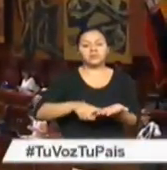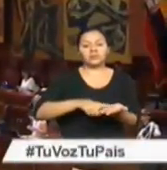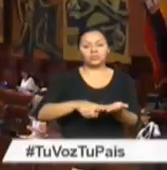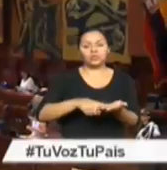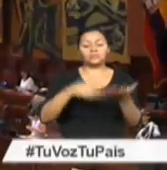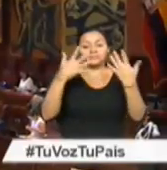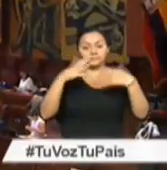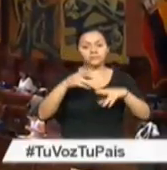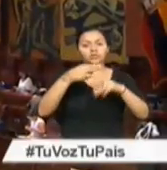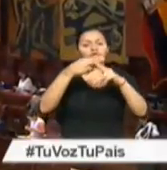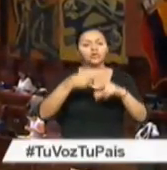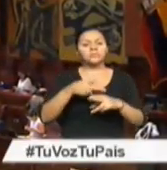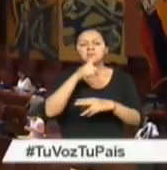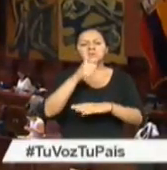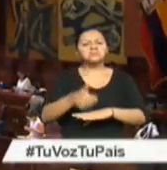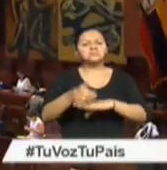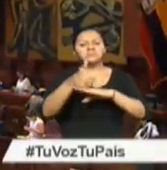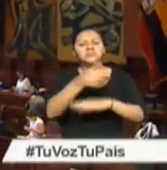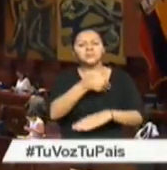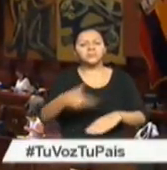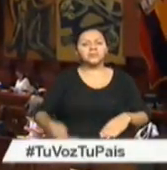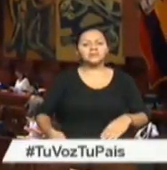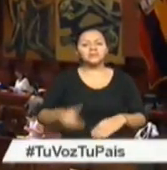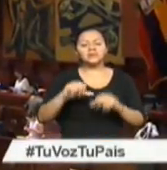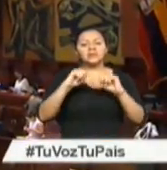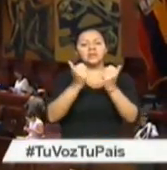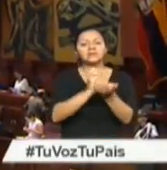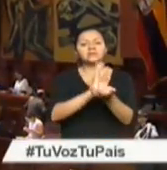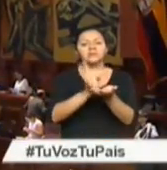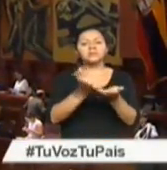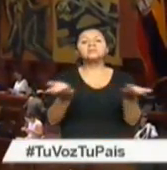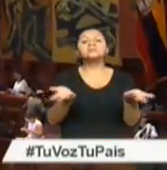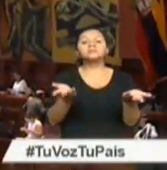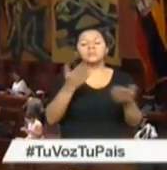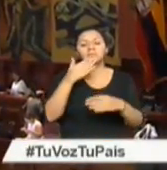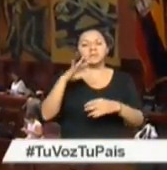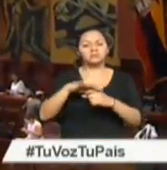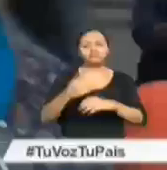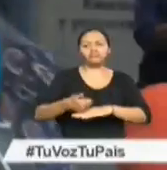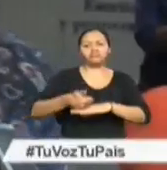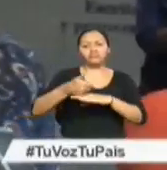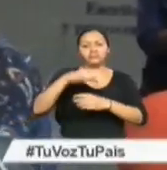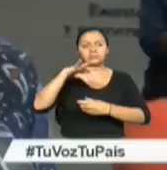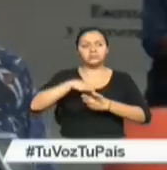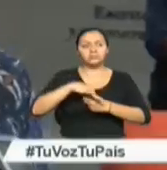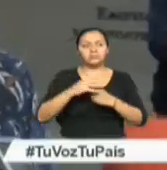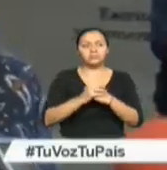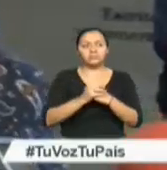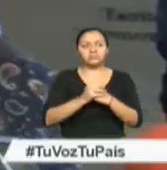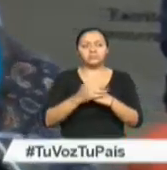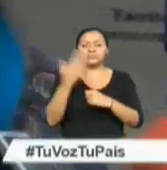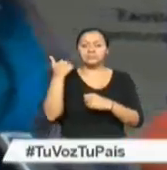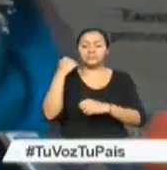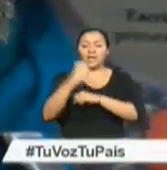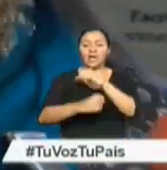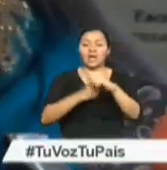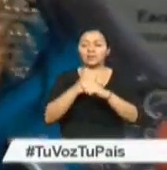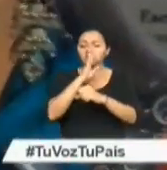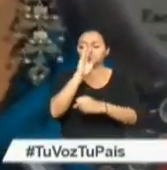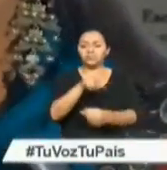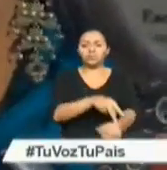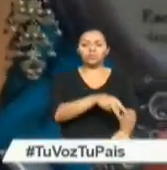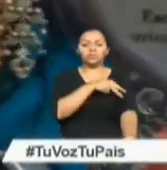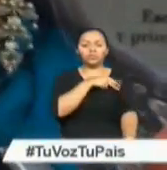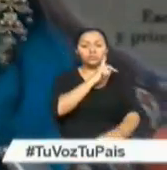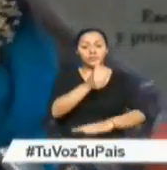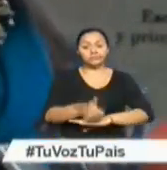adelantó el nombre de quien podría ser el próximo presidente de la Asamblea Nacional por ser el más votado. la costumbre en los últimos años de quien ejerce